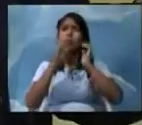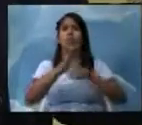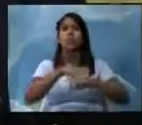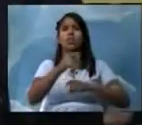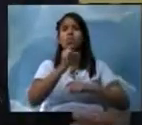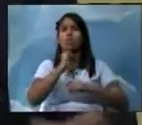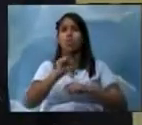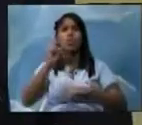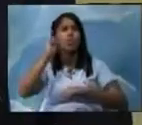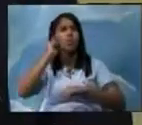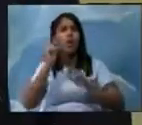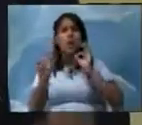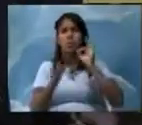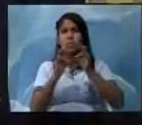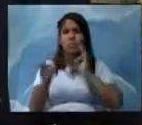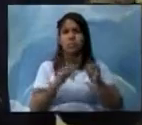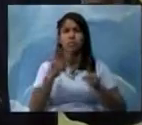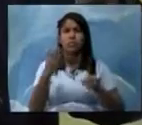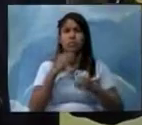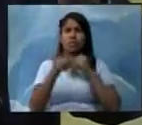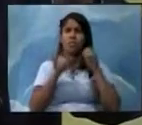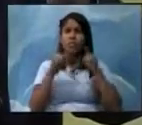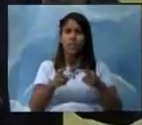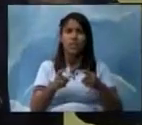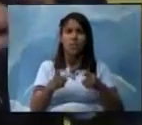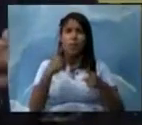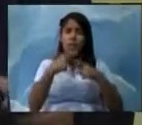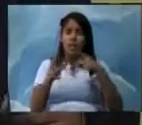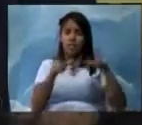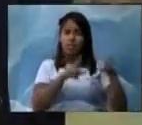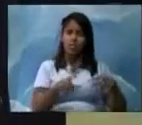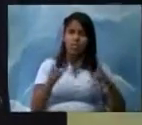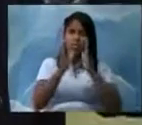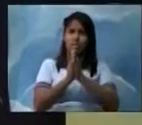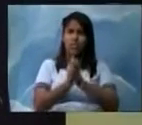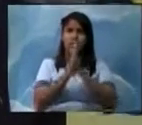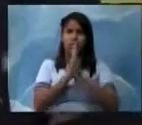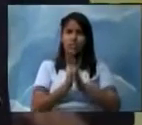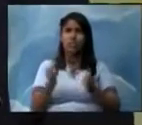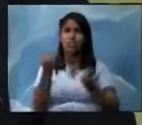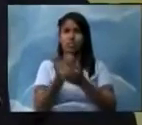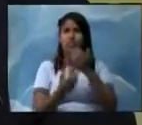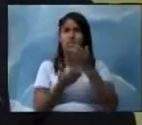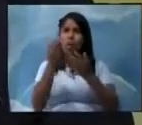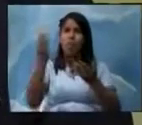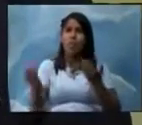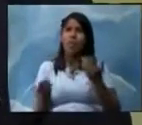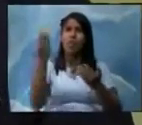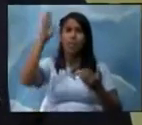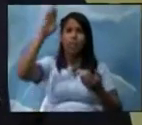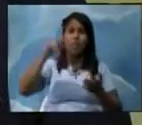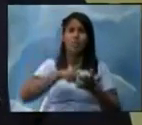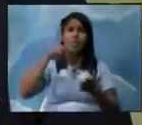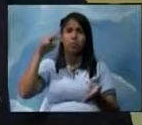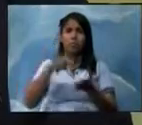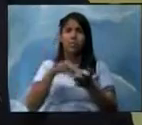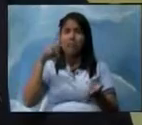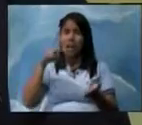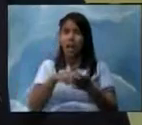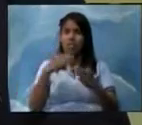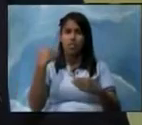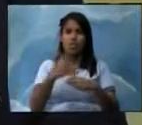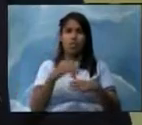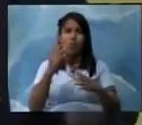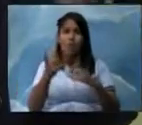porque tú eres una mujer preparada qué haces tú en esos matutinos y que con la mano levantada y brincando y